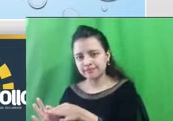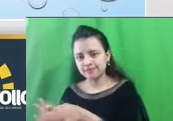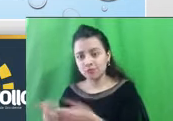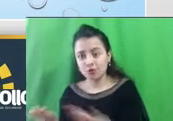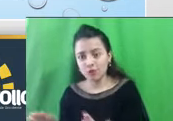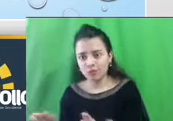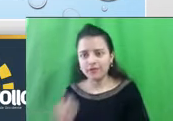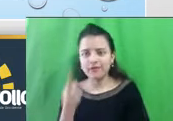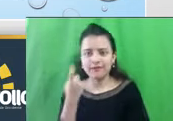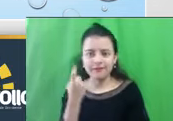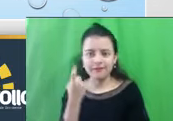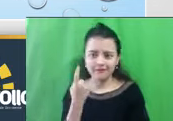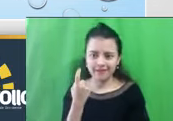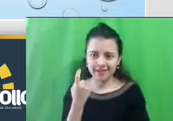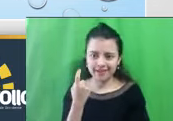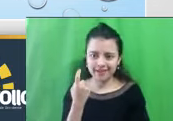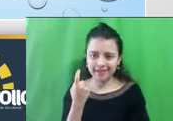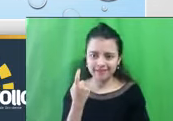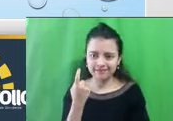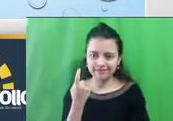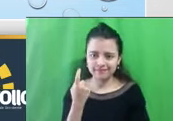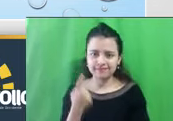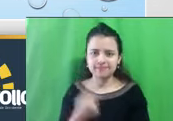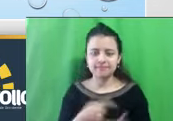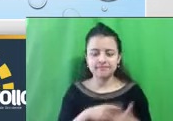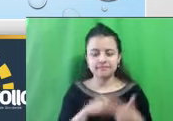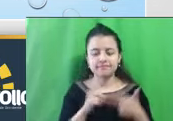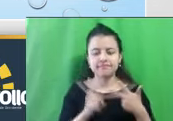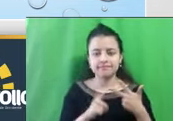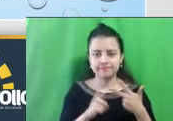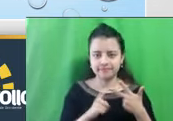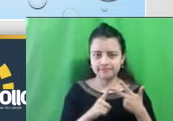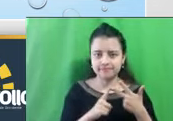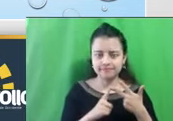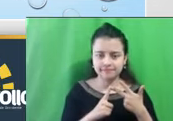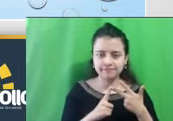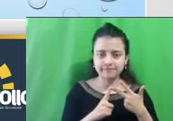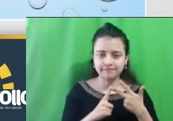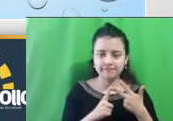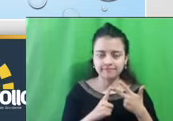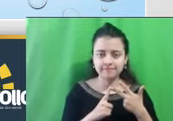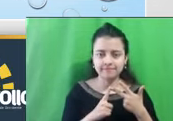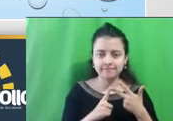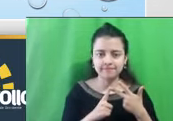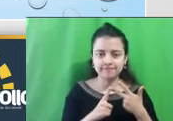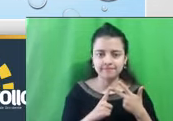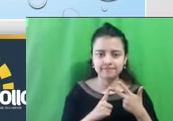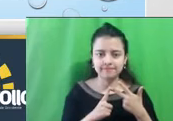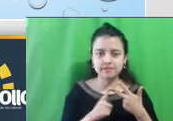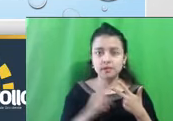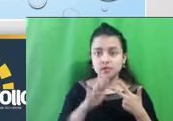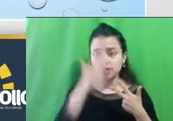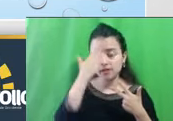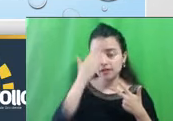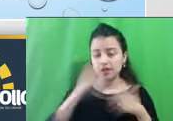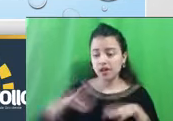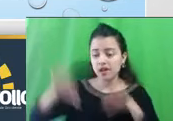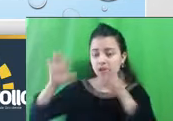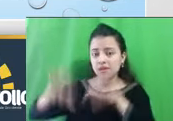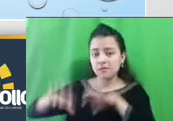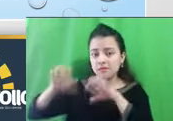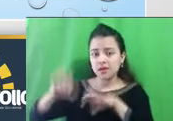tubería, llega el agua, es por la quebrada Mansilla. Y resulta que en invierno pues el caudal pasa, es cierto, y llena